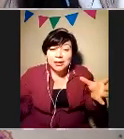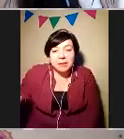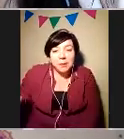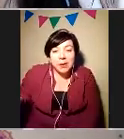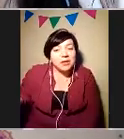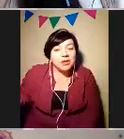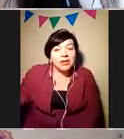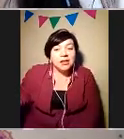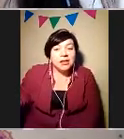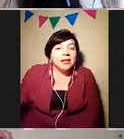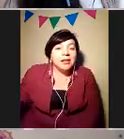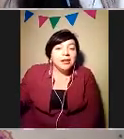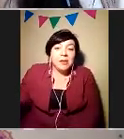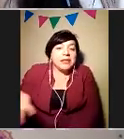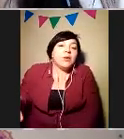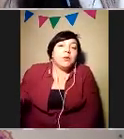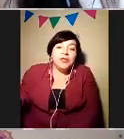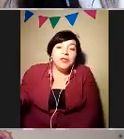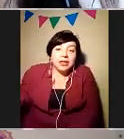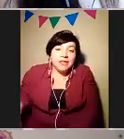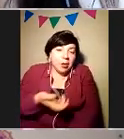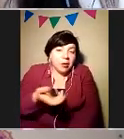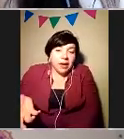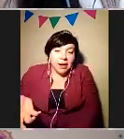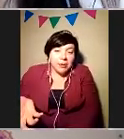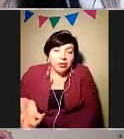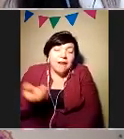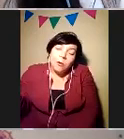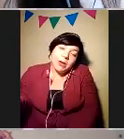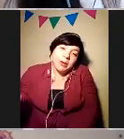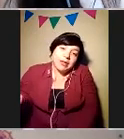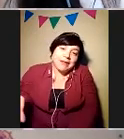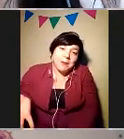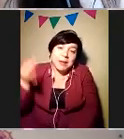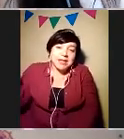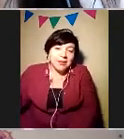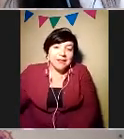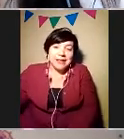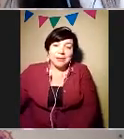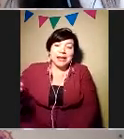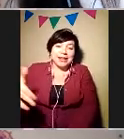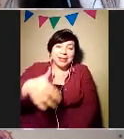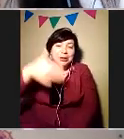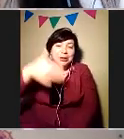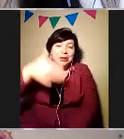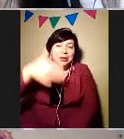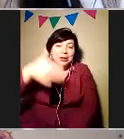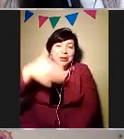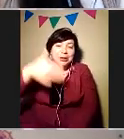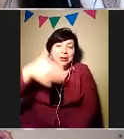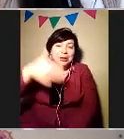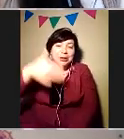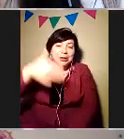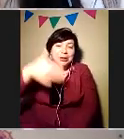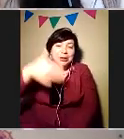de que seguimos gastando. Era vale 2.000 pesos, nos va a parecer muy barata y vamos a comprarla, pero no te vas a comprar una, te vas a comprar 5 y vas a terminar gastando